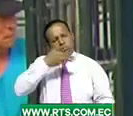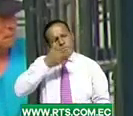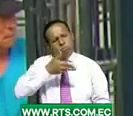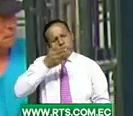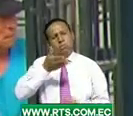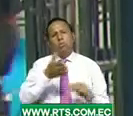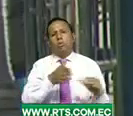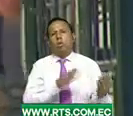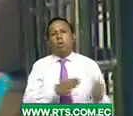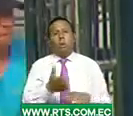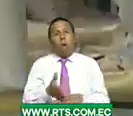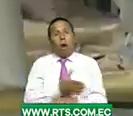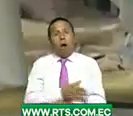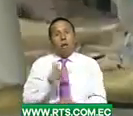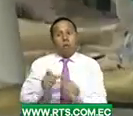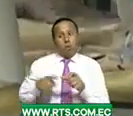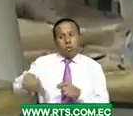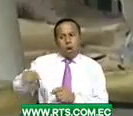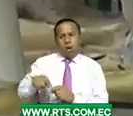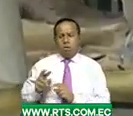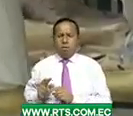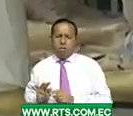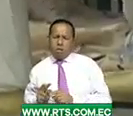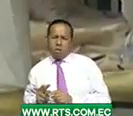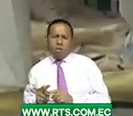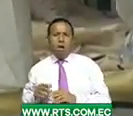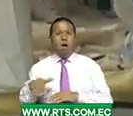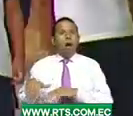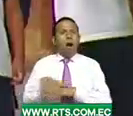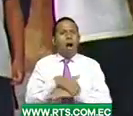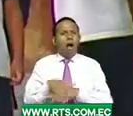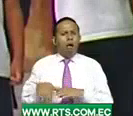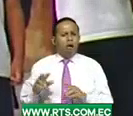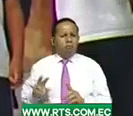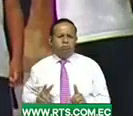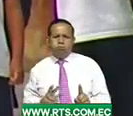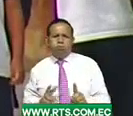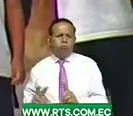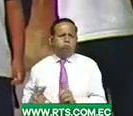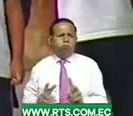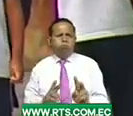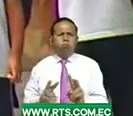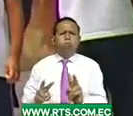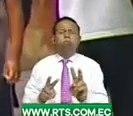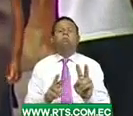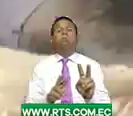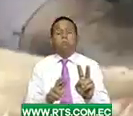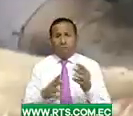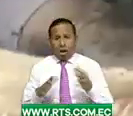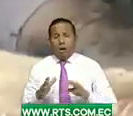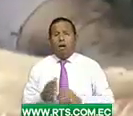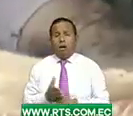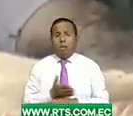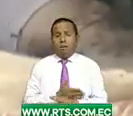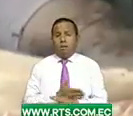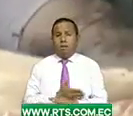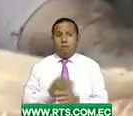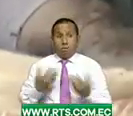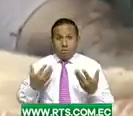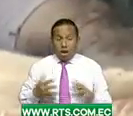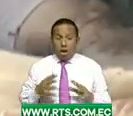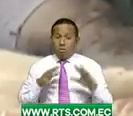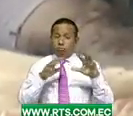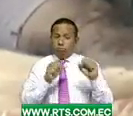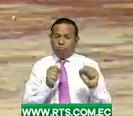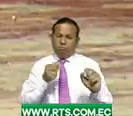armados previamente los habían perseguido por las calles de este populoso sector del noroeste de Guayaquil. Al alcanzarlos,